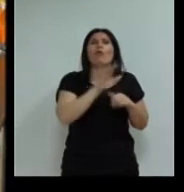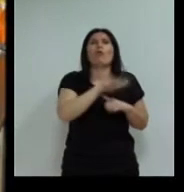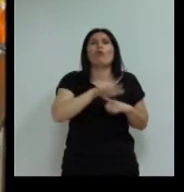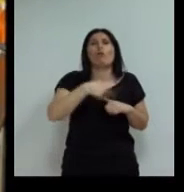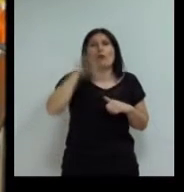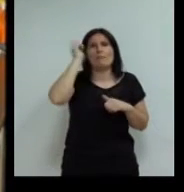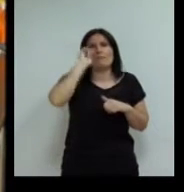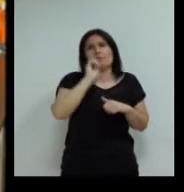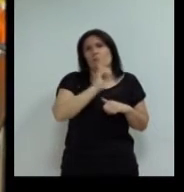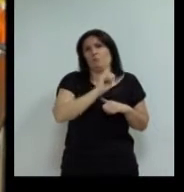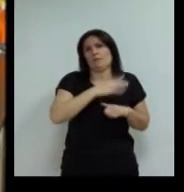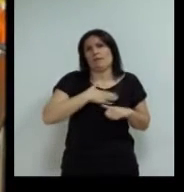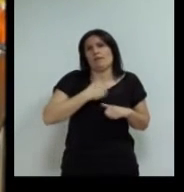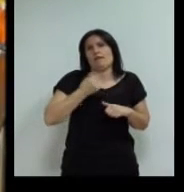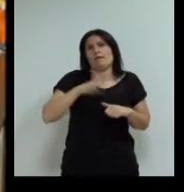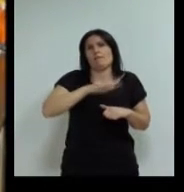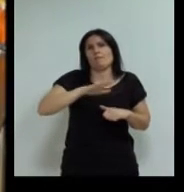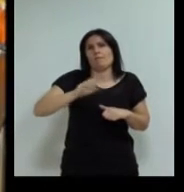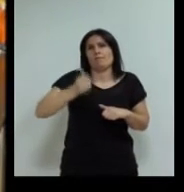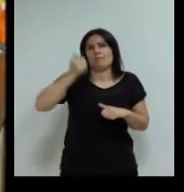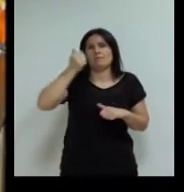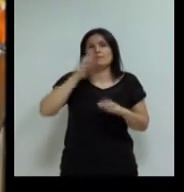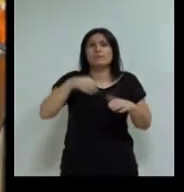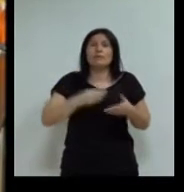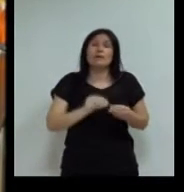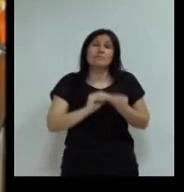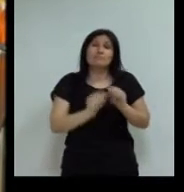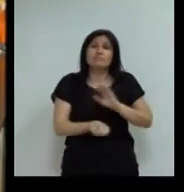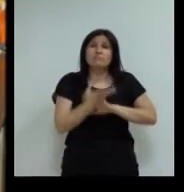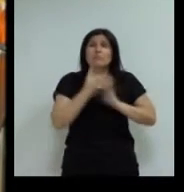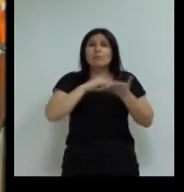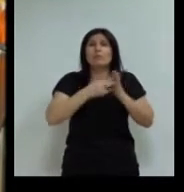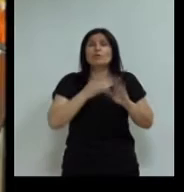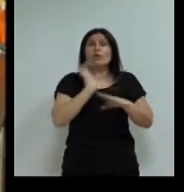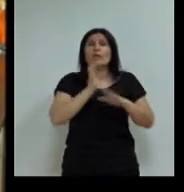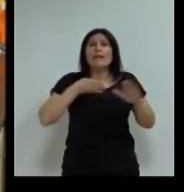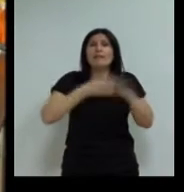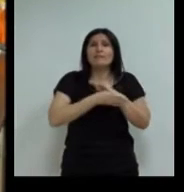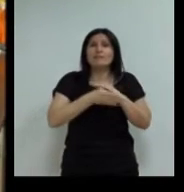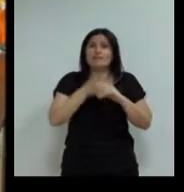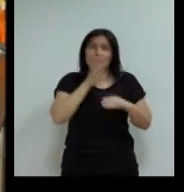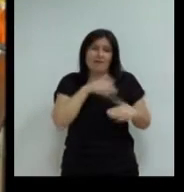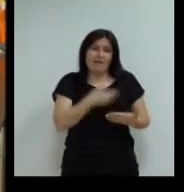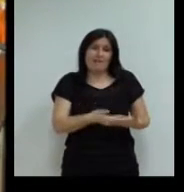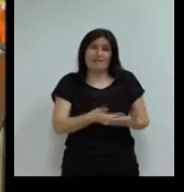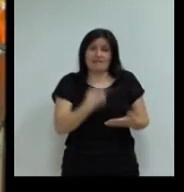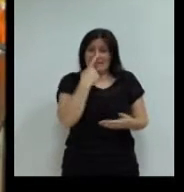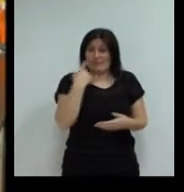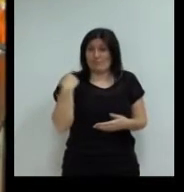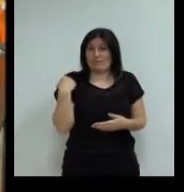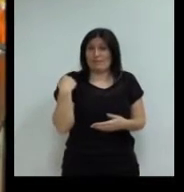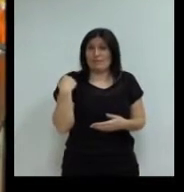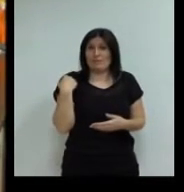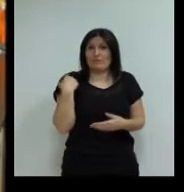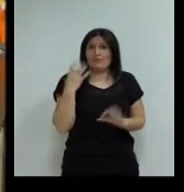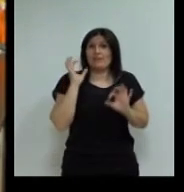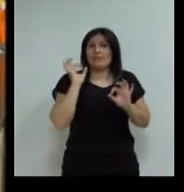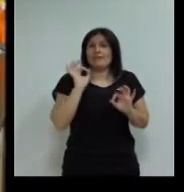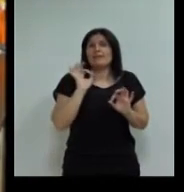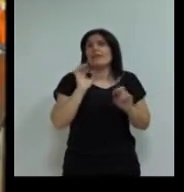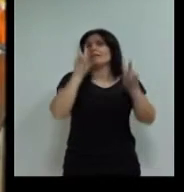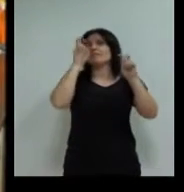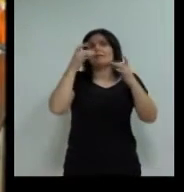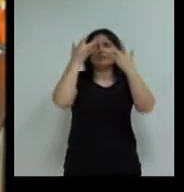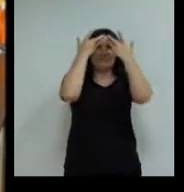Pamplona. Y bueno, pues ahí nació el proyecto de cine accesible, como lo hemos venido entendiendo hasta prácticamente el año pasado, que era una acción de